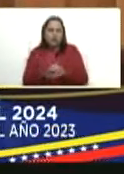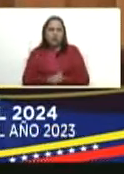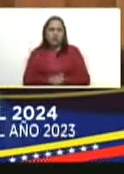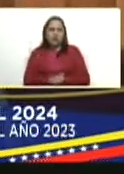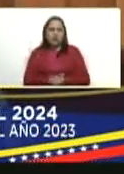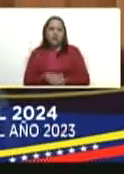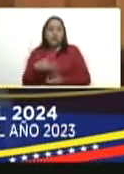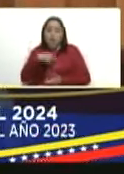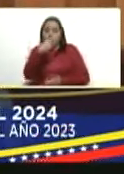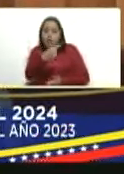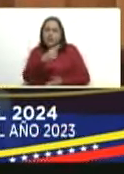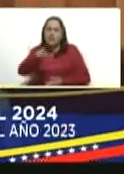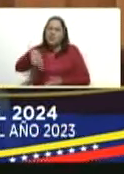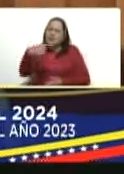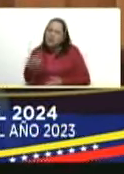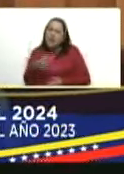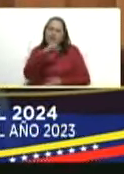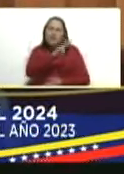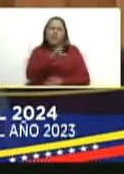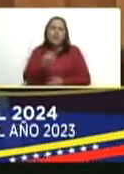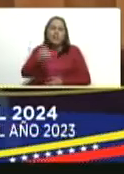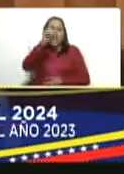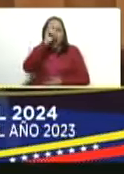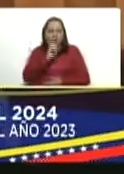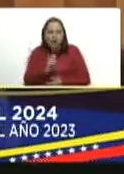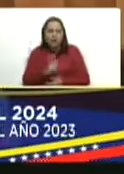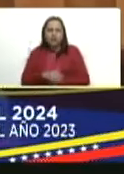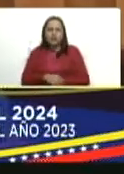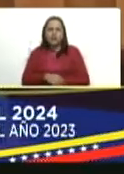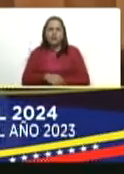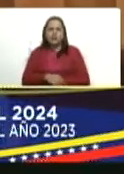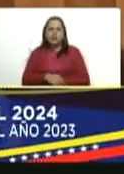Les dije, después de 20 años,